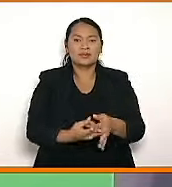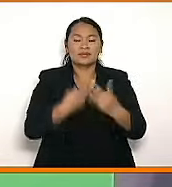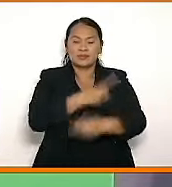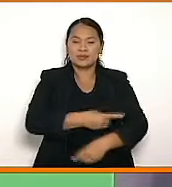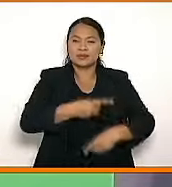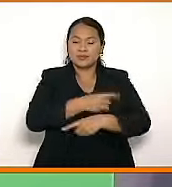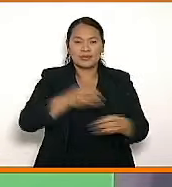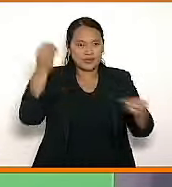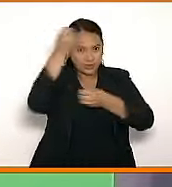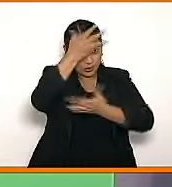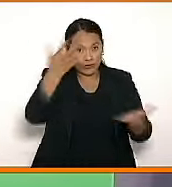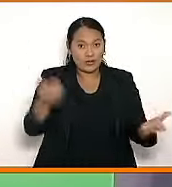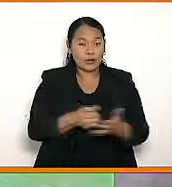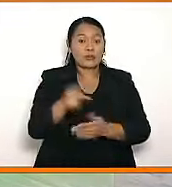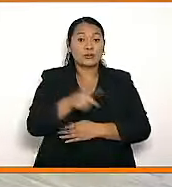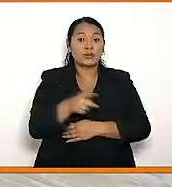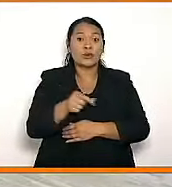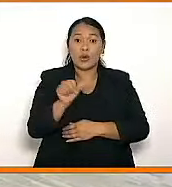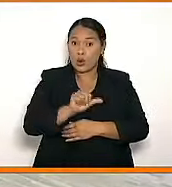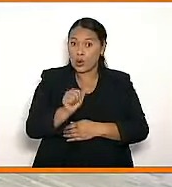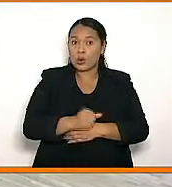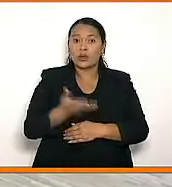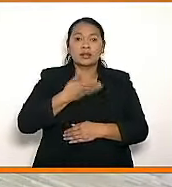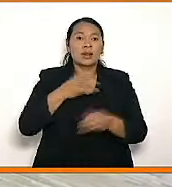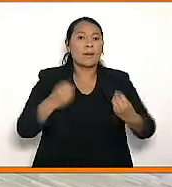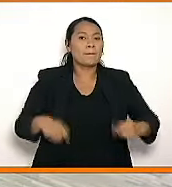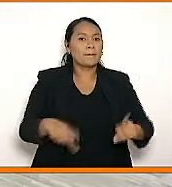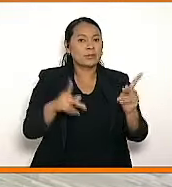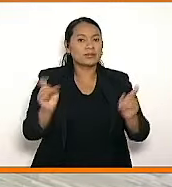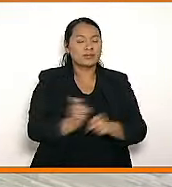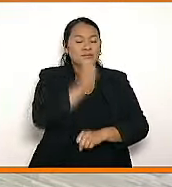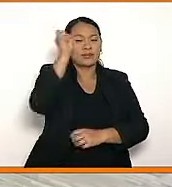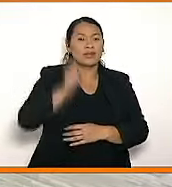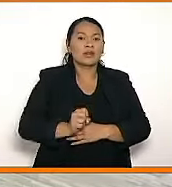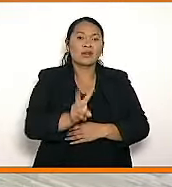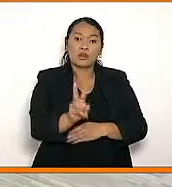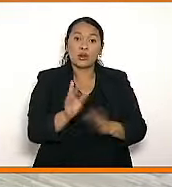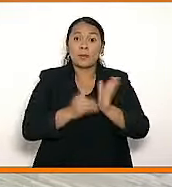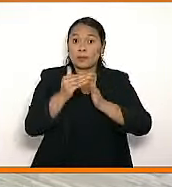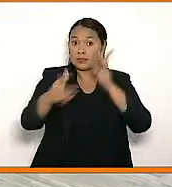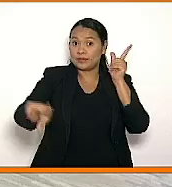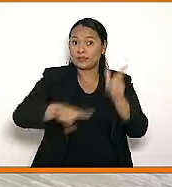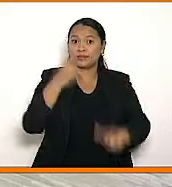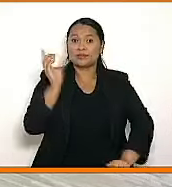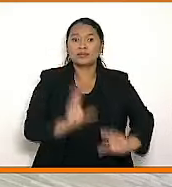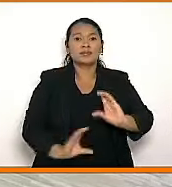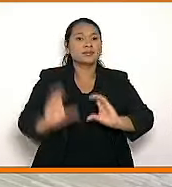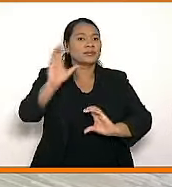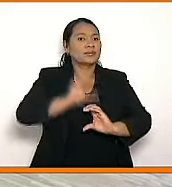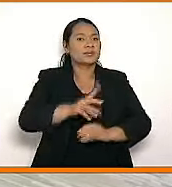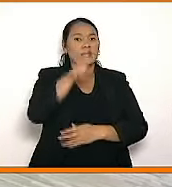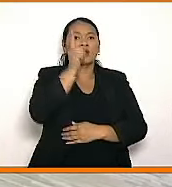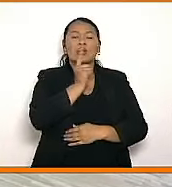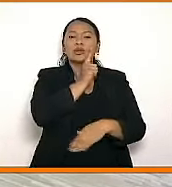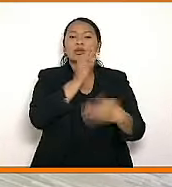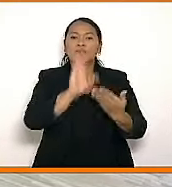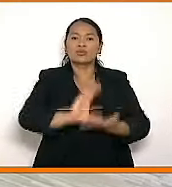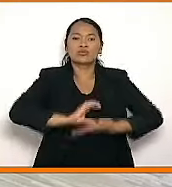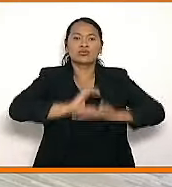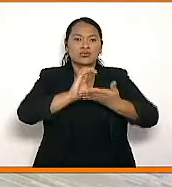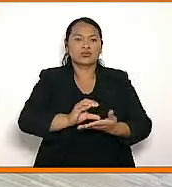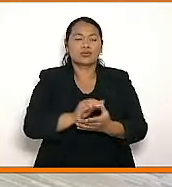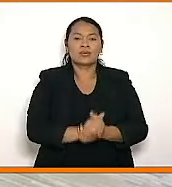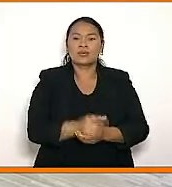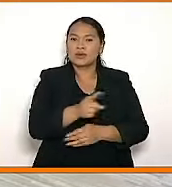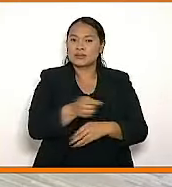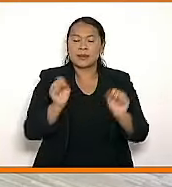te comento que hoy tenés la oportunidad de ganarte 2 millones de lempiras con su jugada doble de Loto Super Premio, que puedes